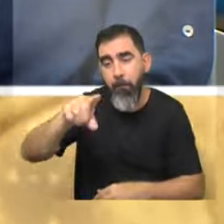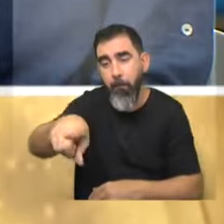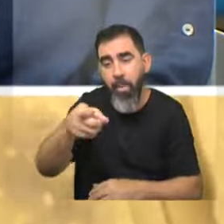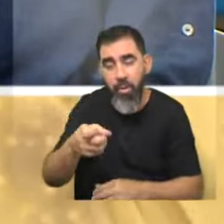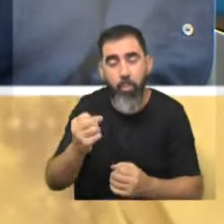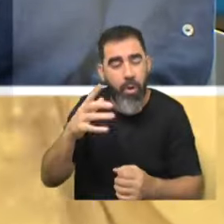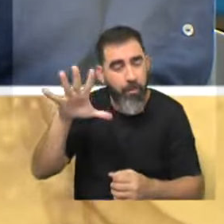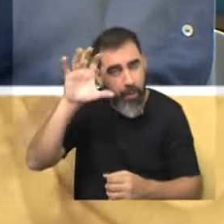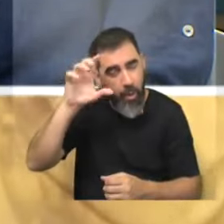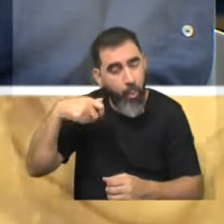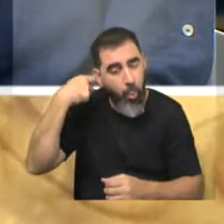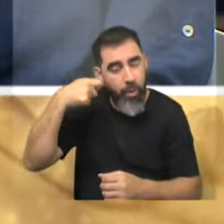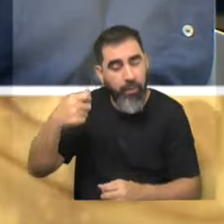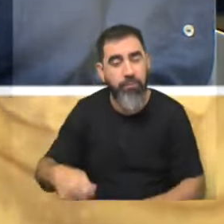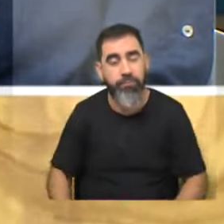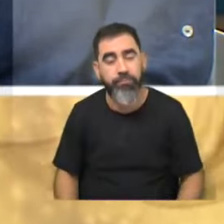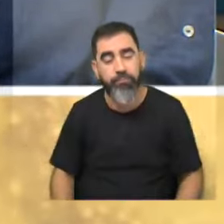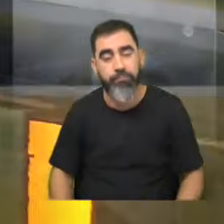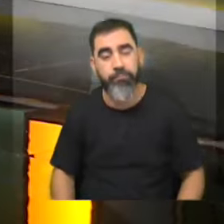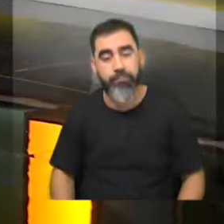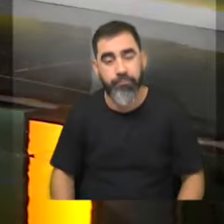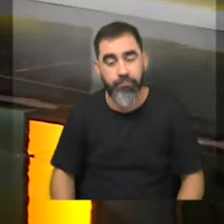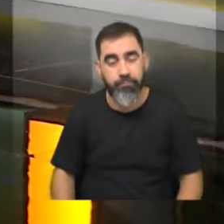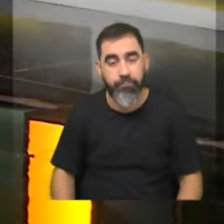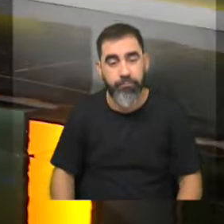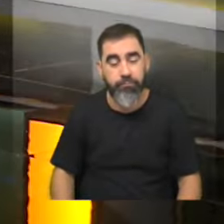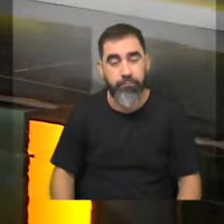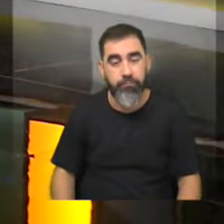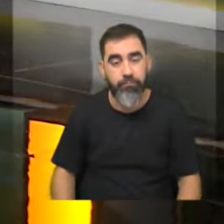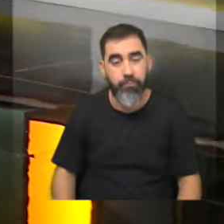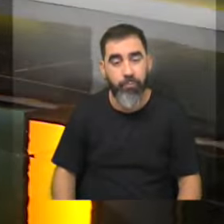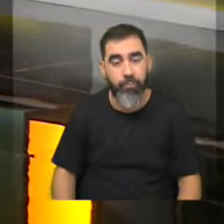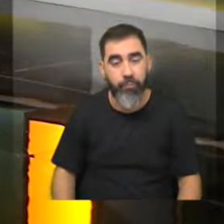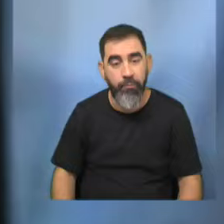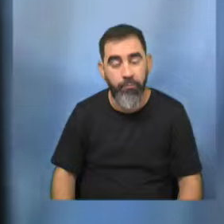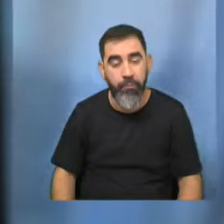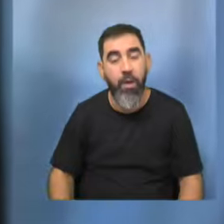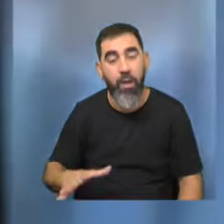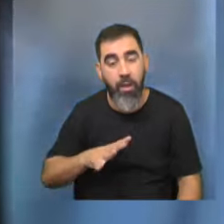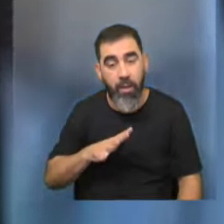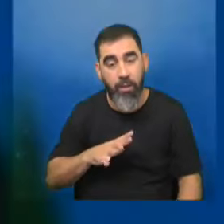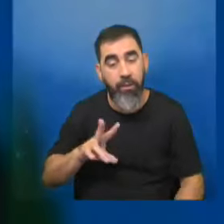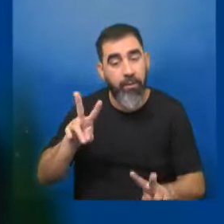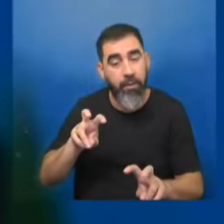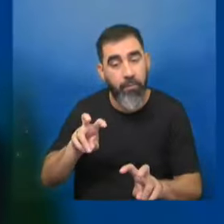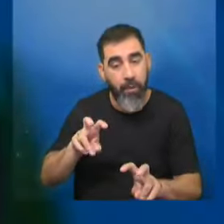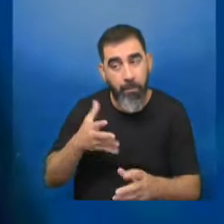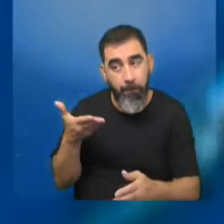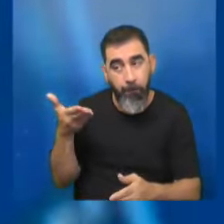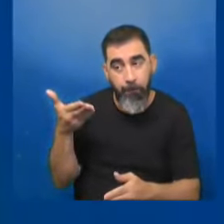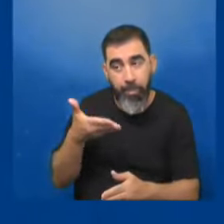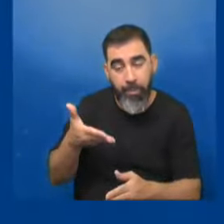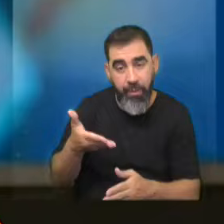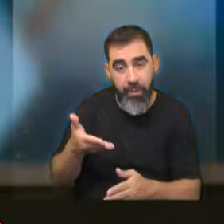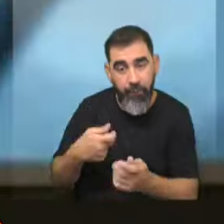bien. Lo cierto es que desde hace un tiempo Hugo es una realidad. De hecho, ya tiene una pata comercial, ¿no? Ya están recibiendo pedidos de